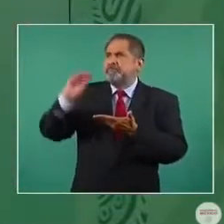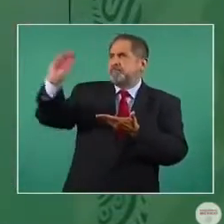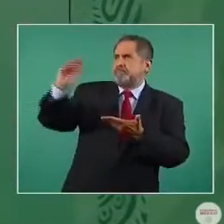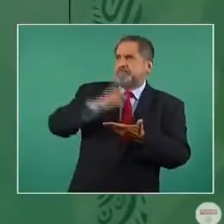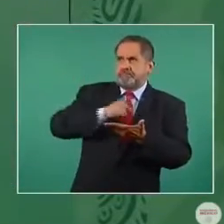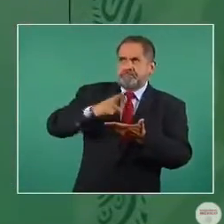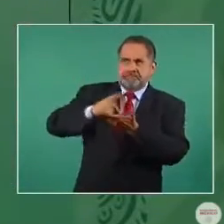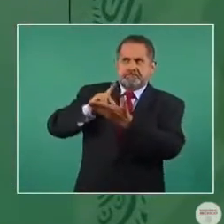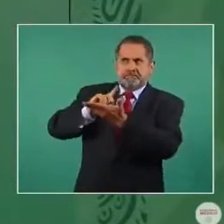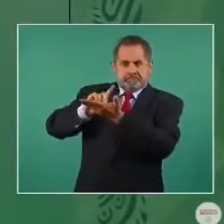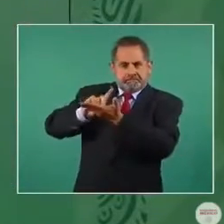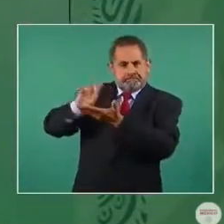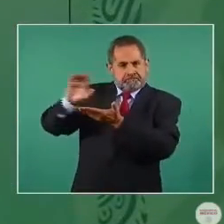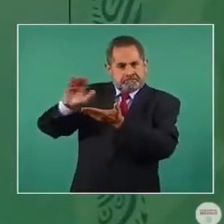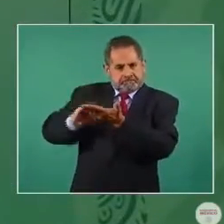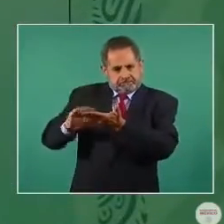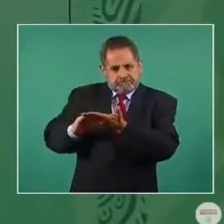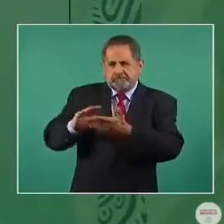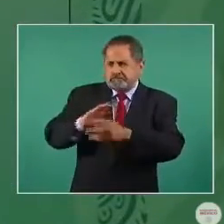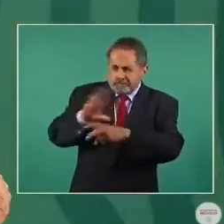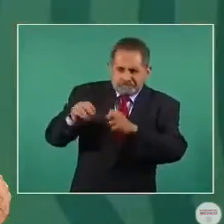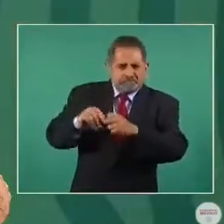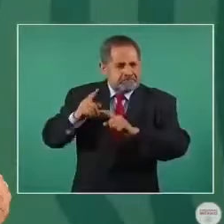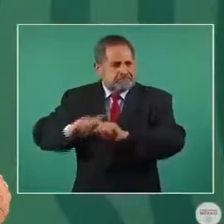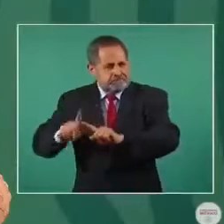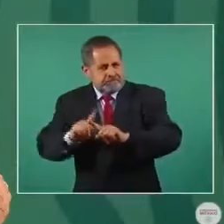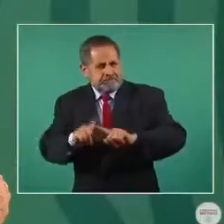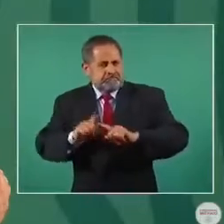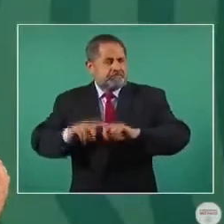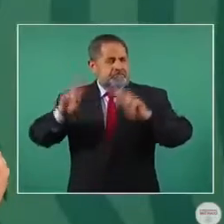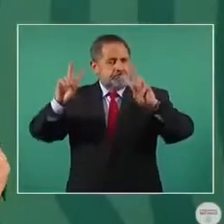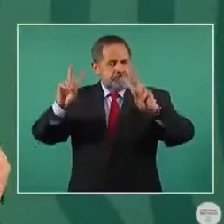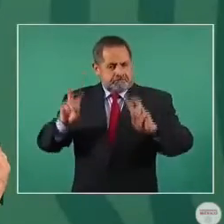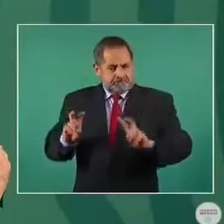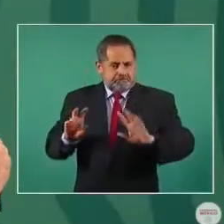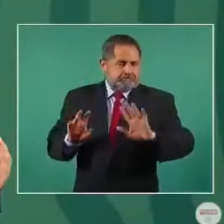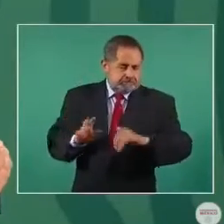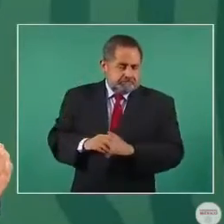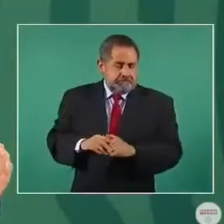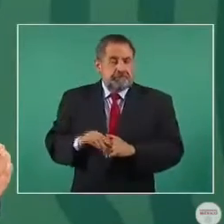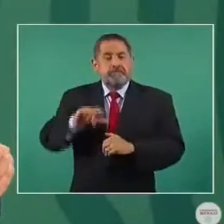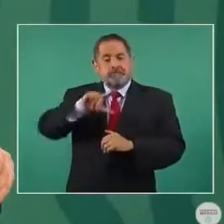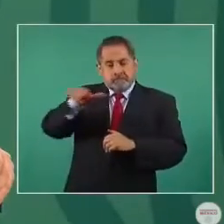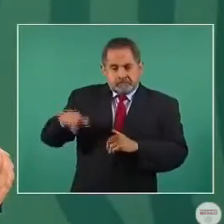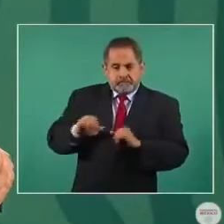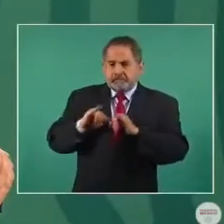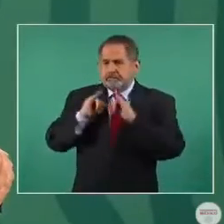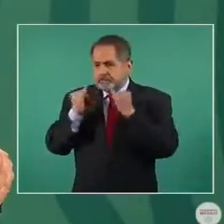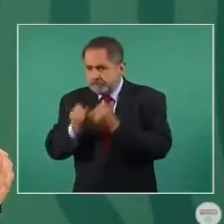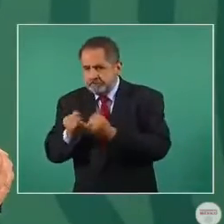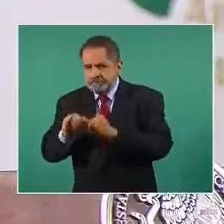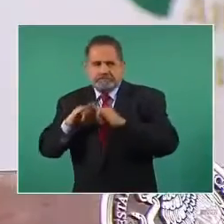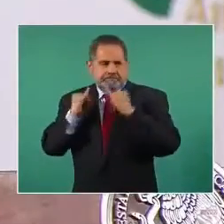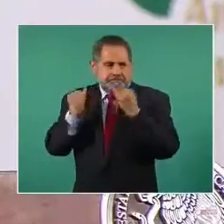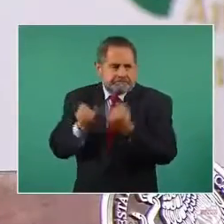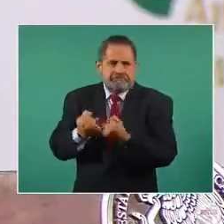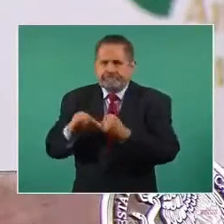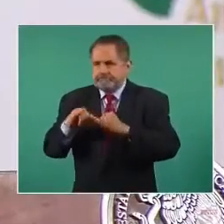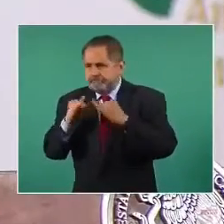pública, todos estos temas. Entonces, luego tengo reuniones todo el